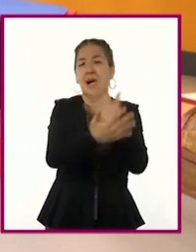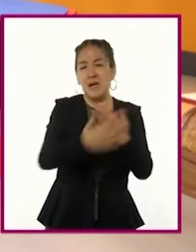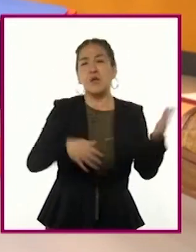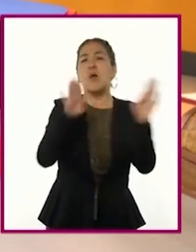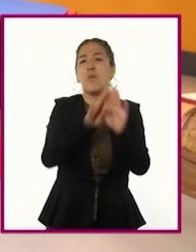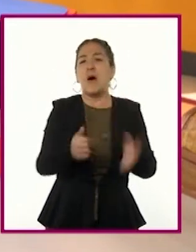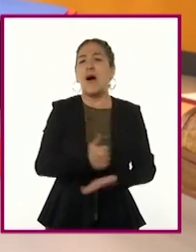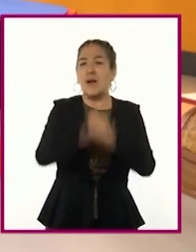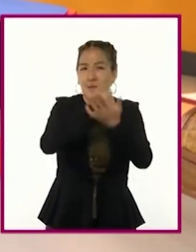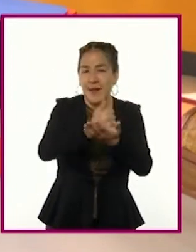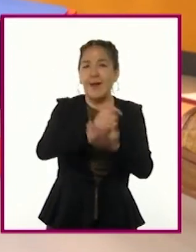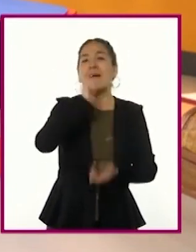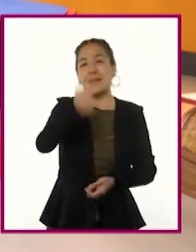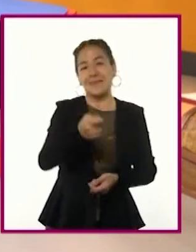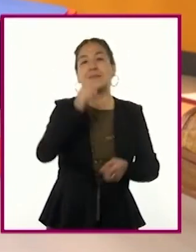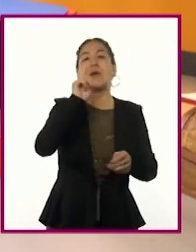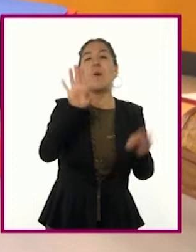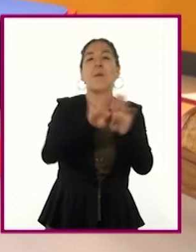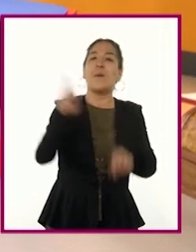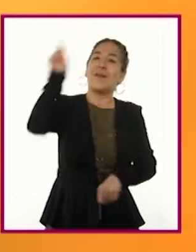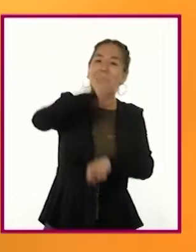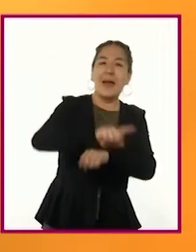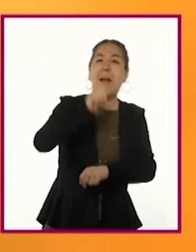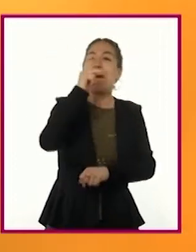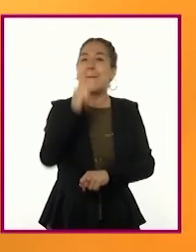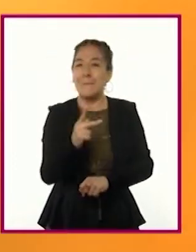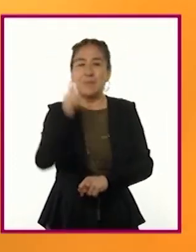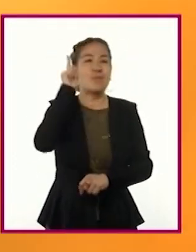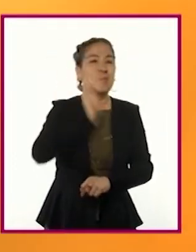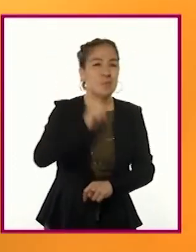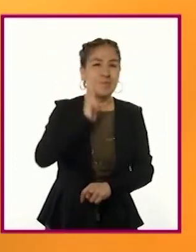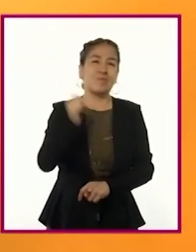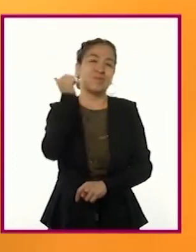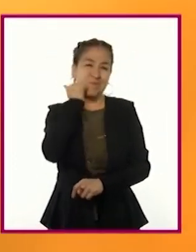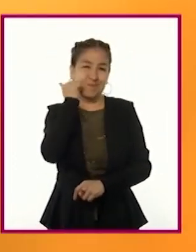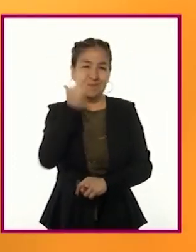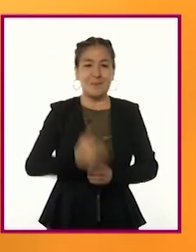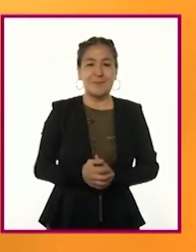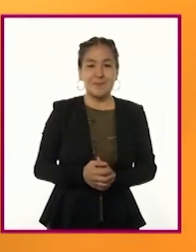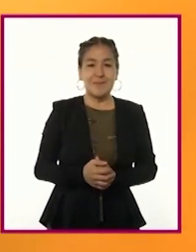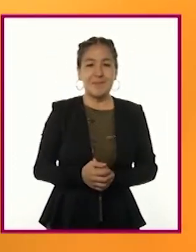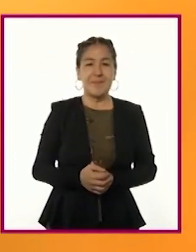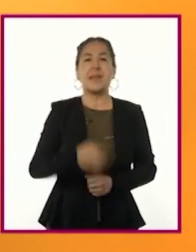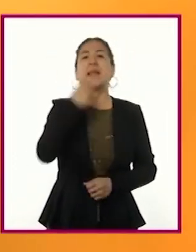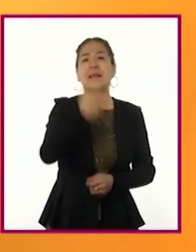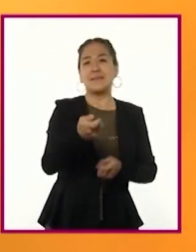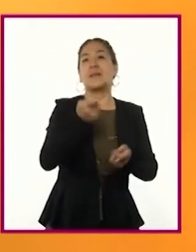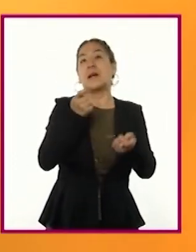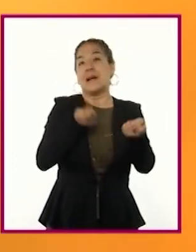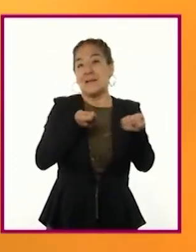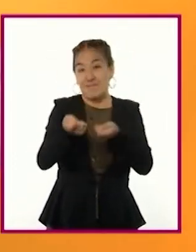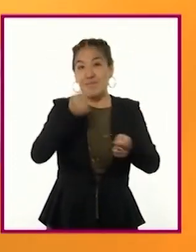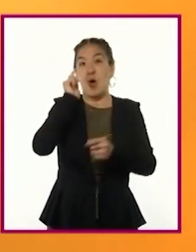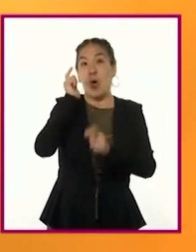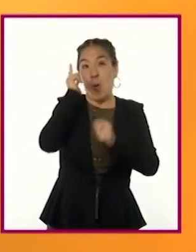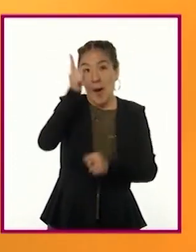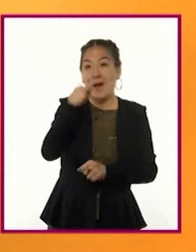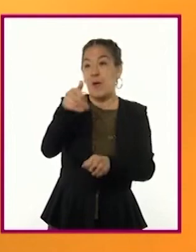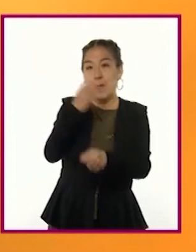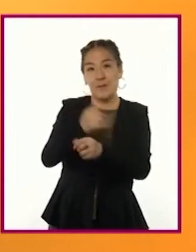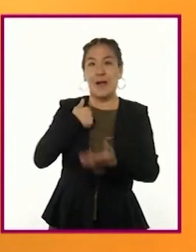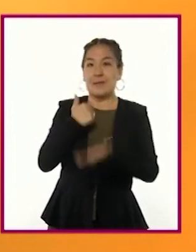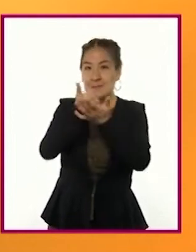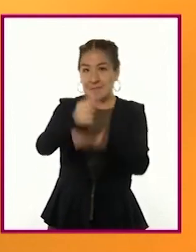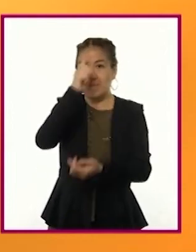el dolor de los ciclos menstruales. Esperamos haberte ayudado y les recomendamos que al escuchar un mito primero se